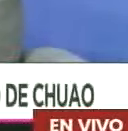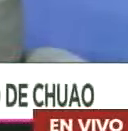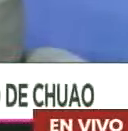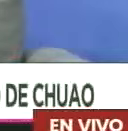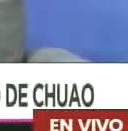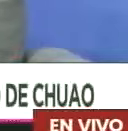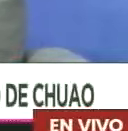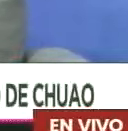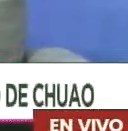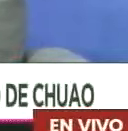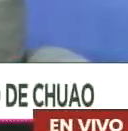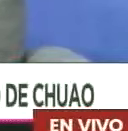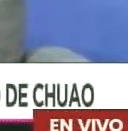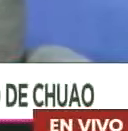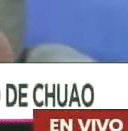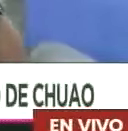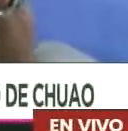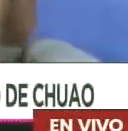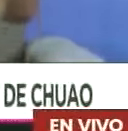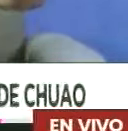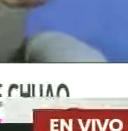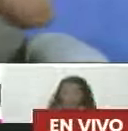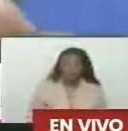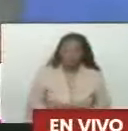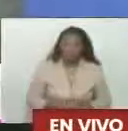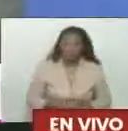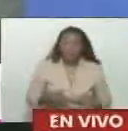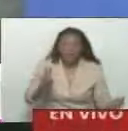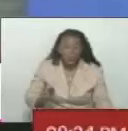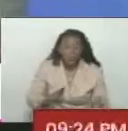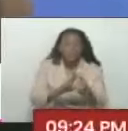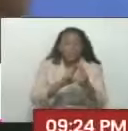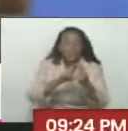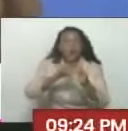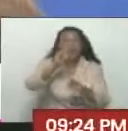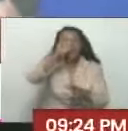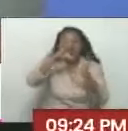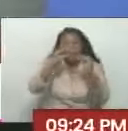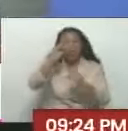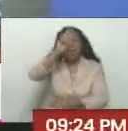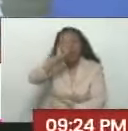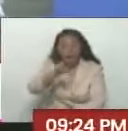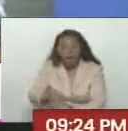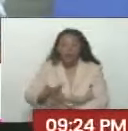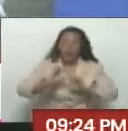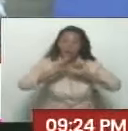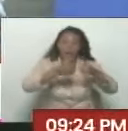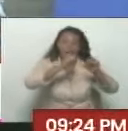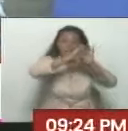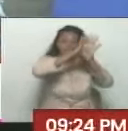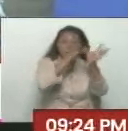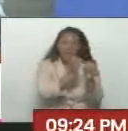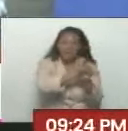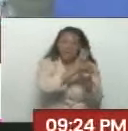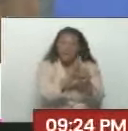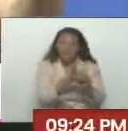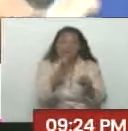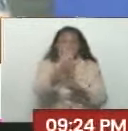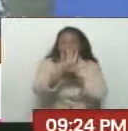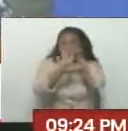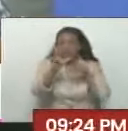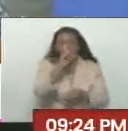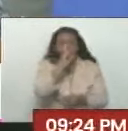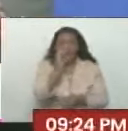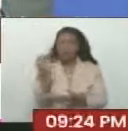un reencuentro de diablos danzantes que se ha hecho anual. A raíz de la pandemia tenemos como 5 años que no se hace y lo